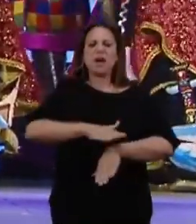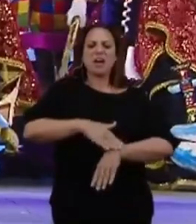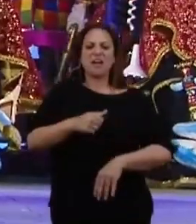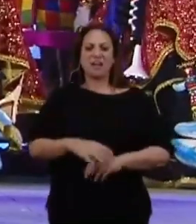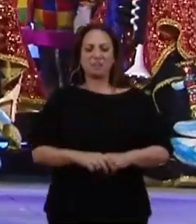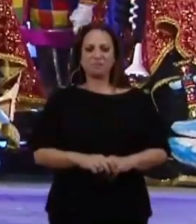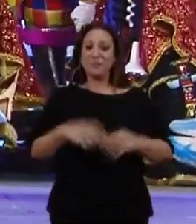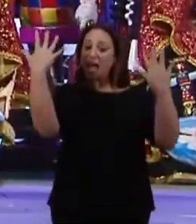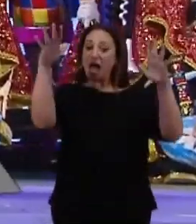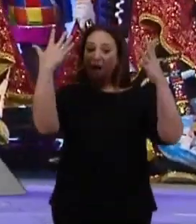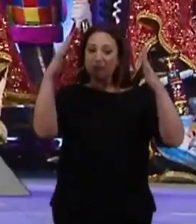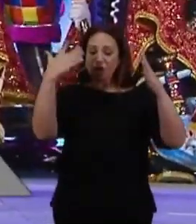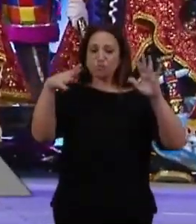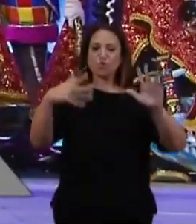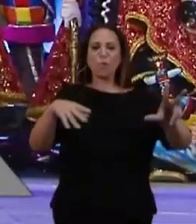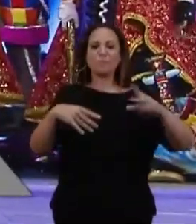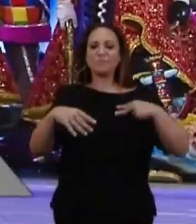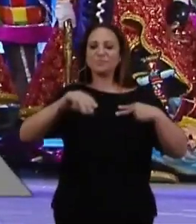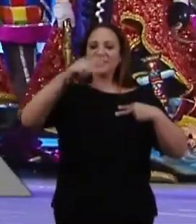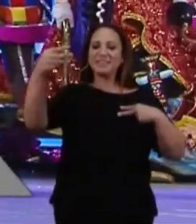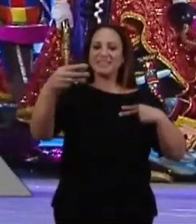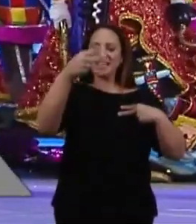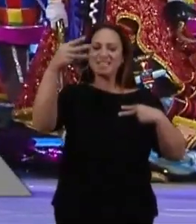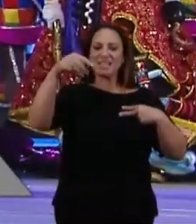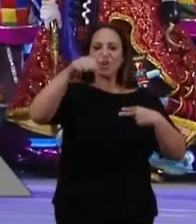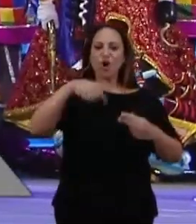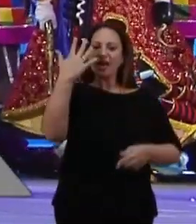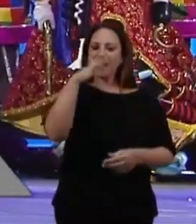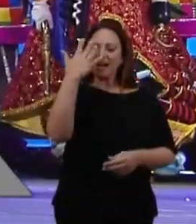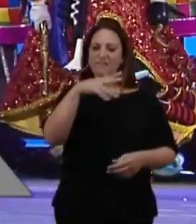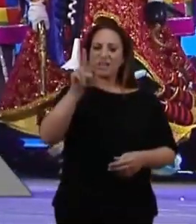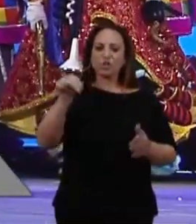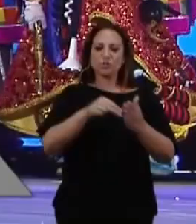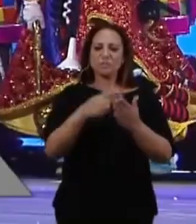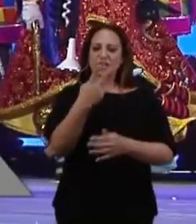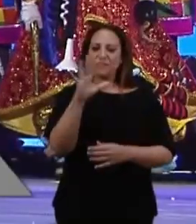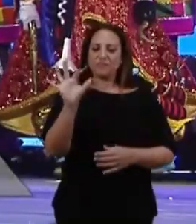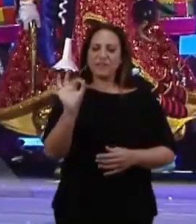El aplauso para Chismosos, tercer premio de vestuario en este Carnaval 2020 en Las Palmas de Gran Canaria.